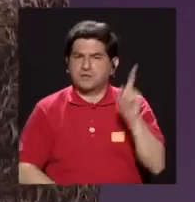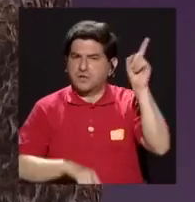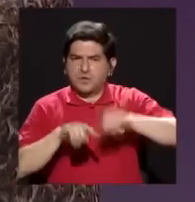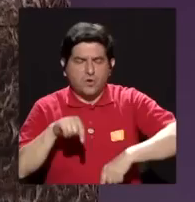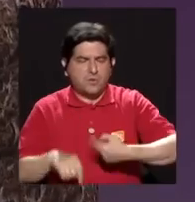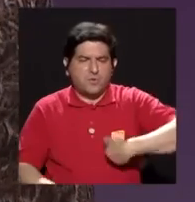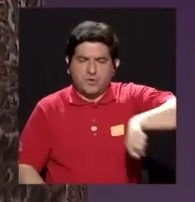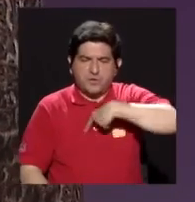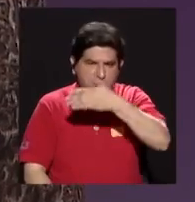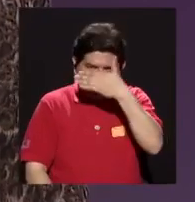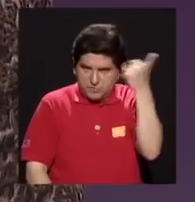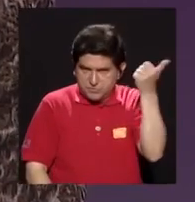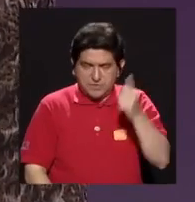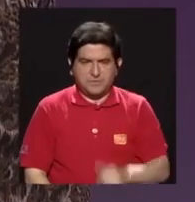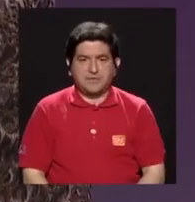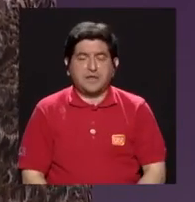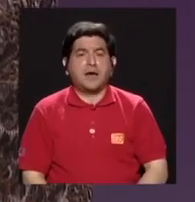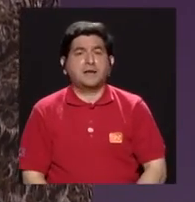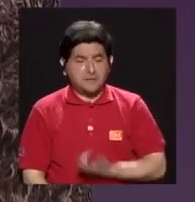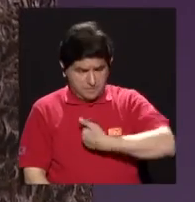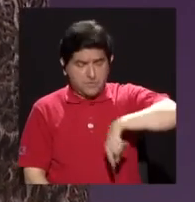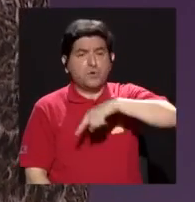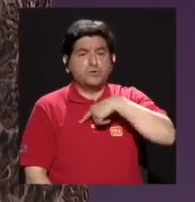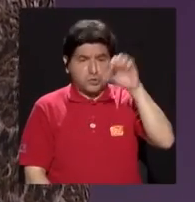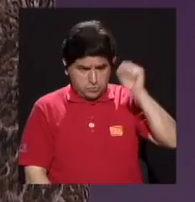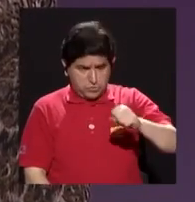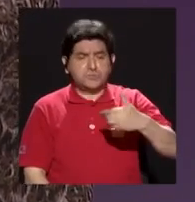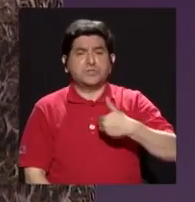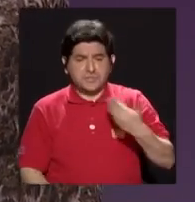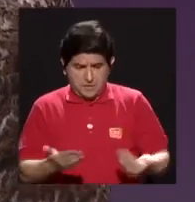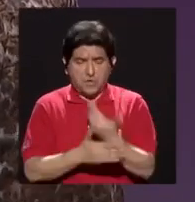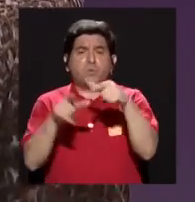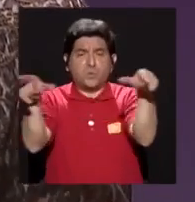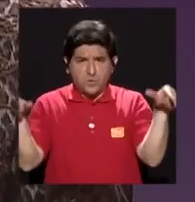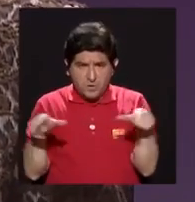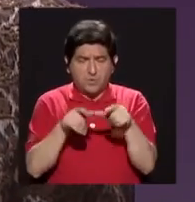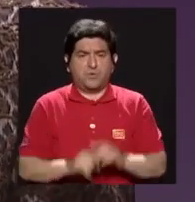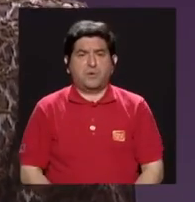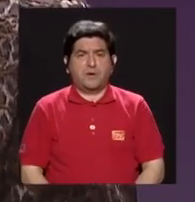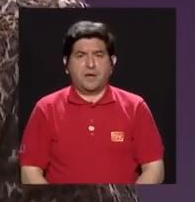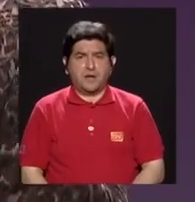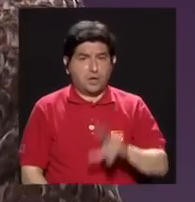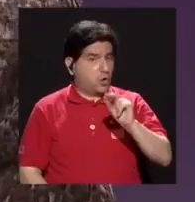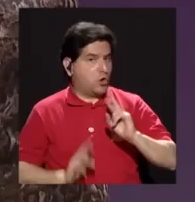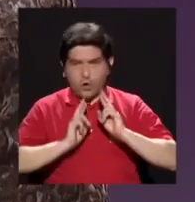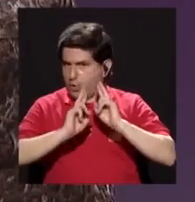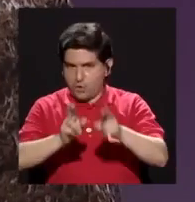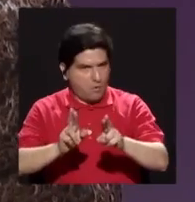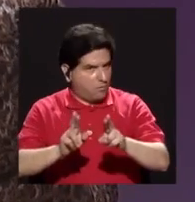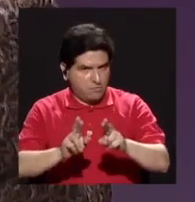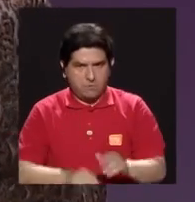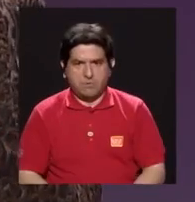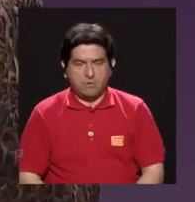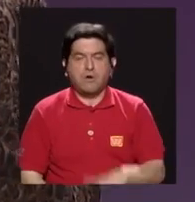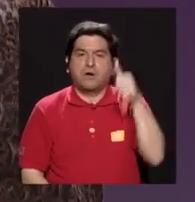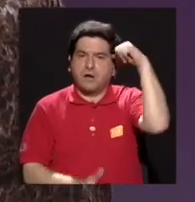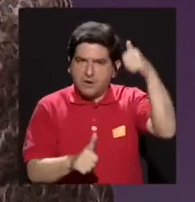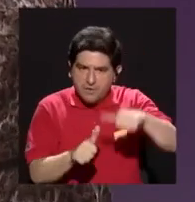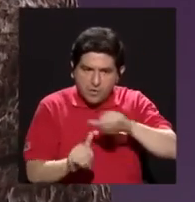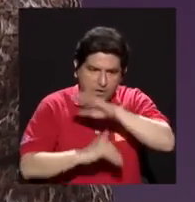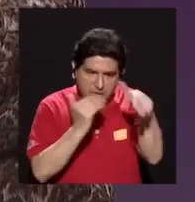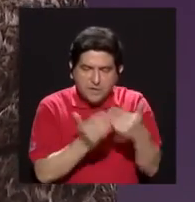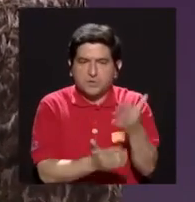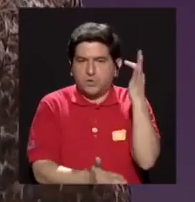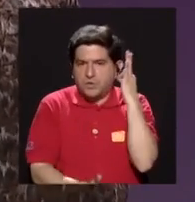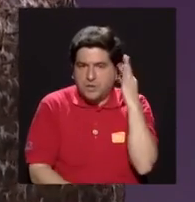pensar que claro que hemos adquirido nuevas posiciones las cuales no han sido para nada regaladas las cuales hay que recordar todas las